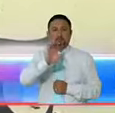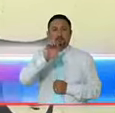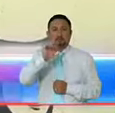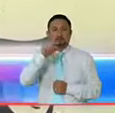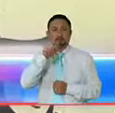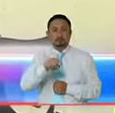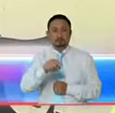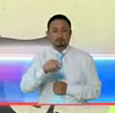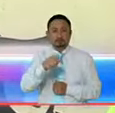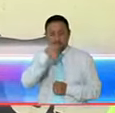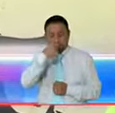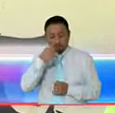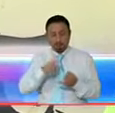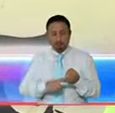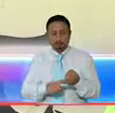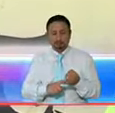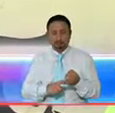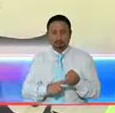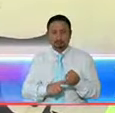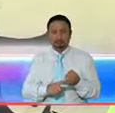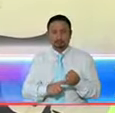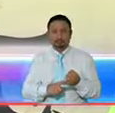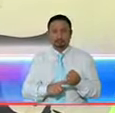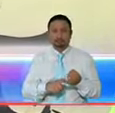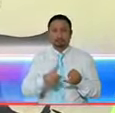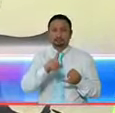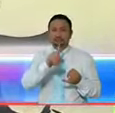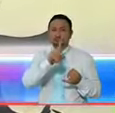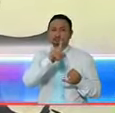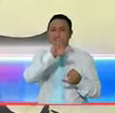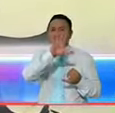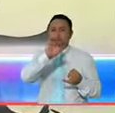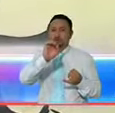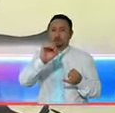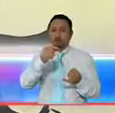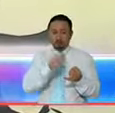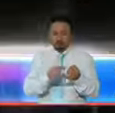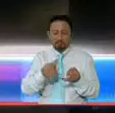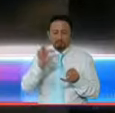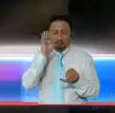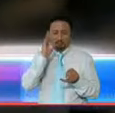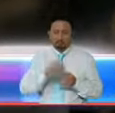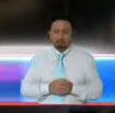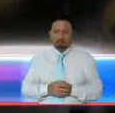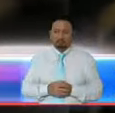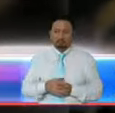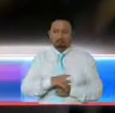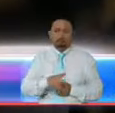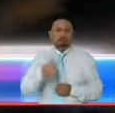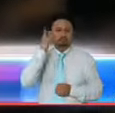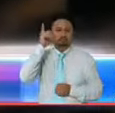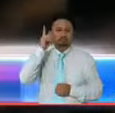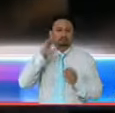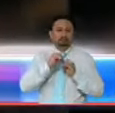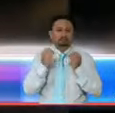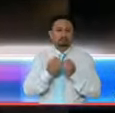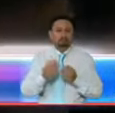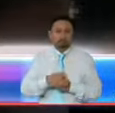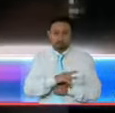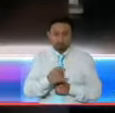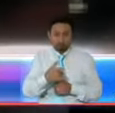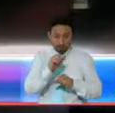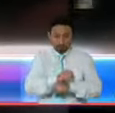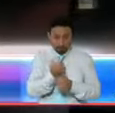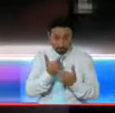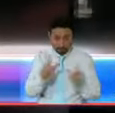de cocaína y 150 dosis de marihuana. La presunta líder de la organización no se salvó de la